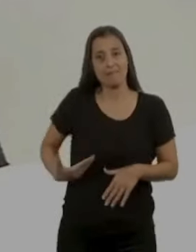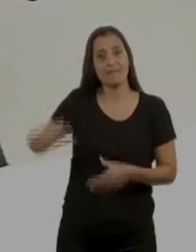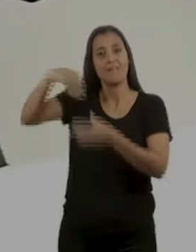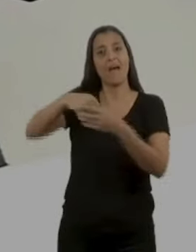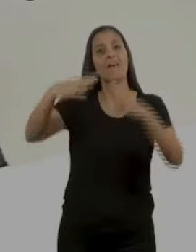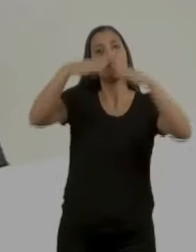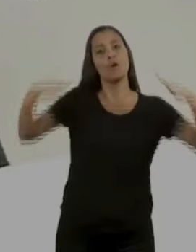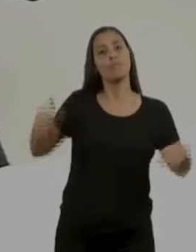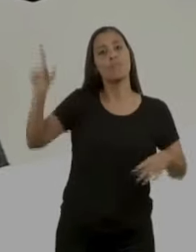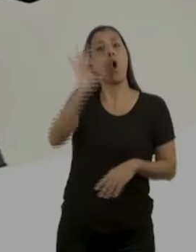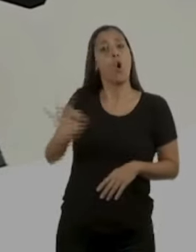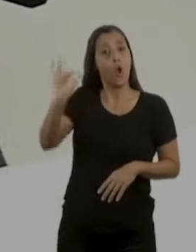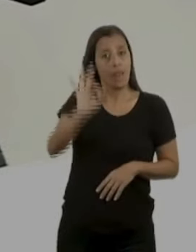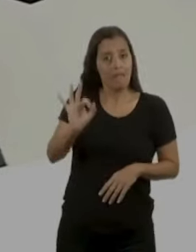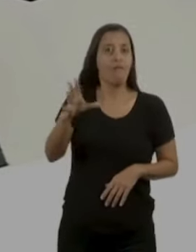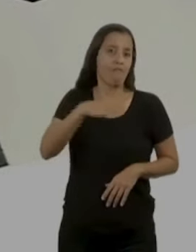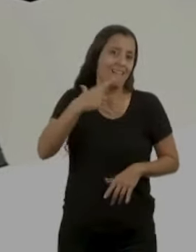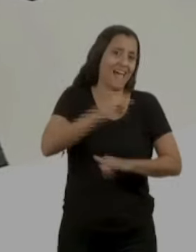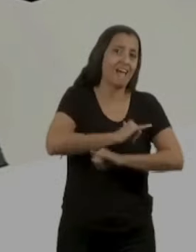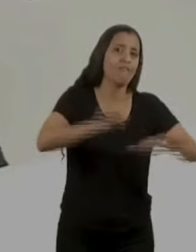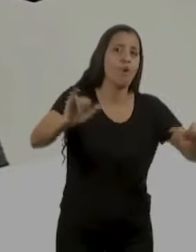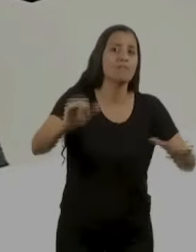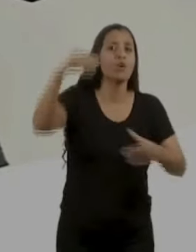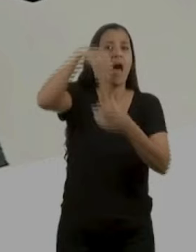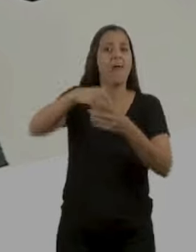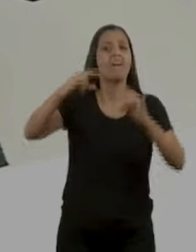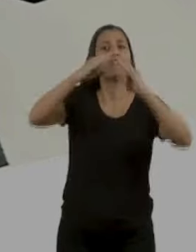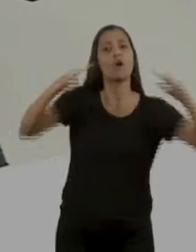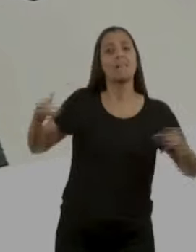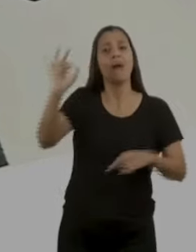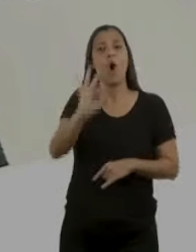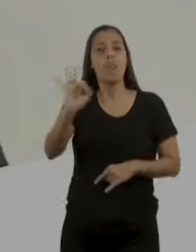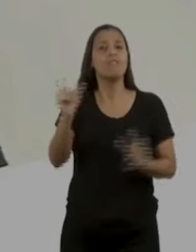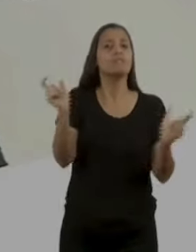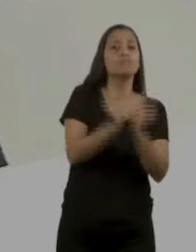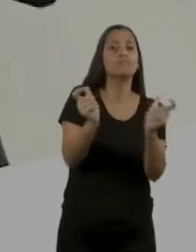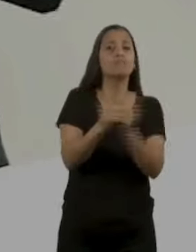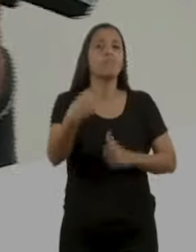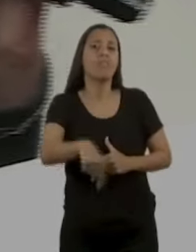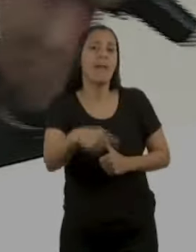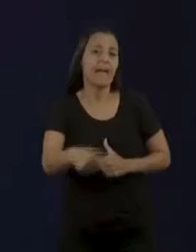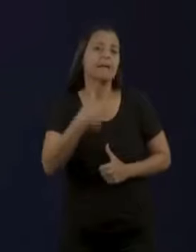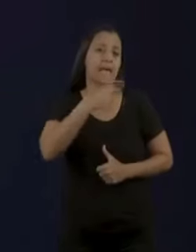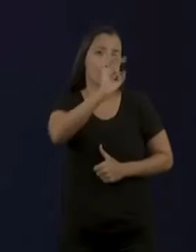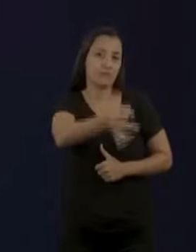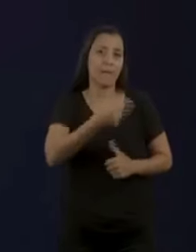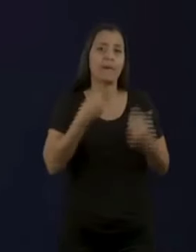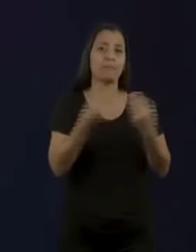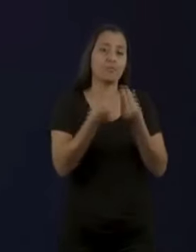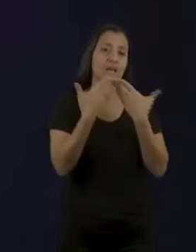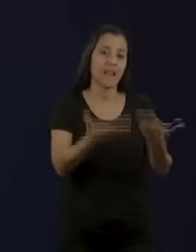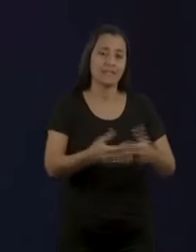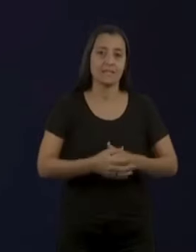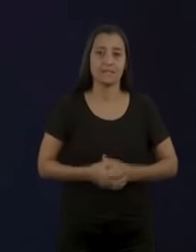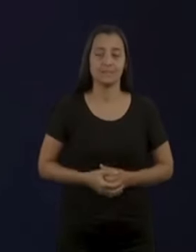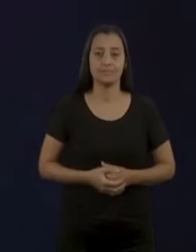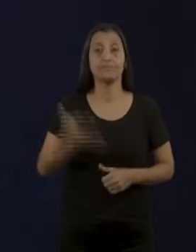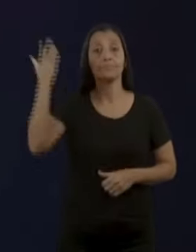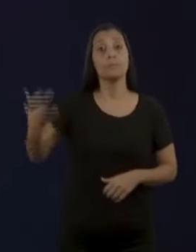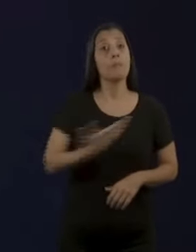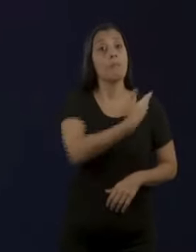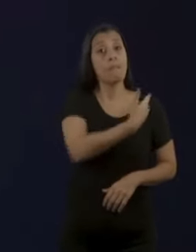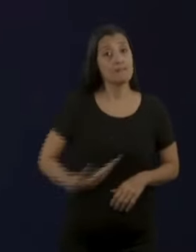bueno no está informada No qué reunión estuvo si se puede saber Gracias no el no el presidente ya